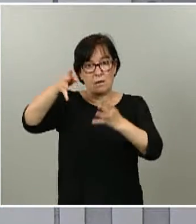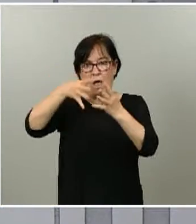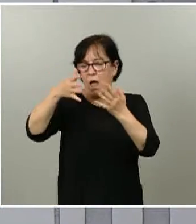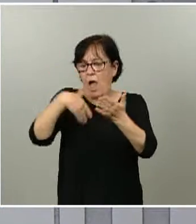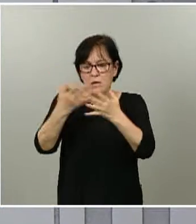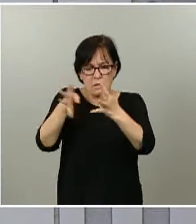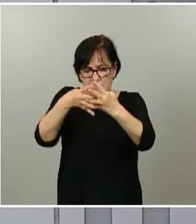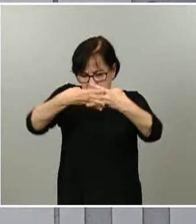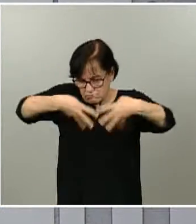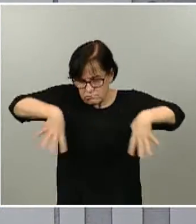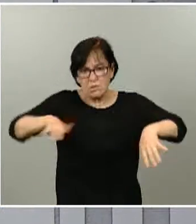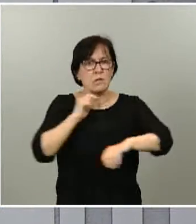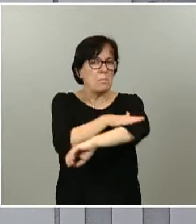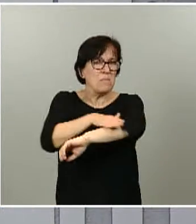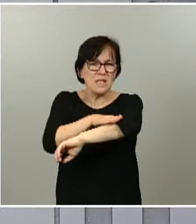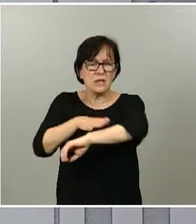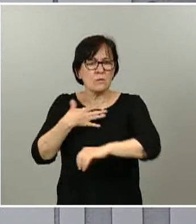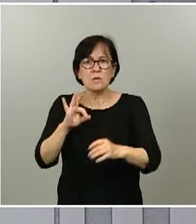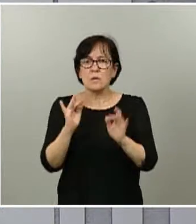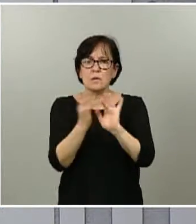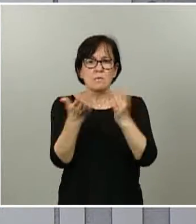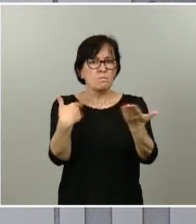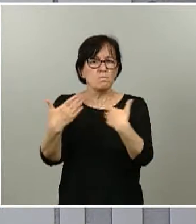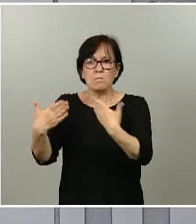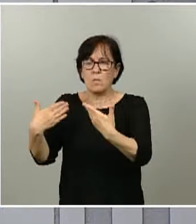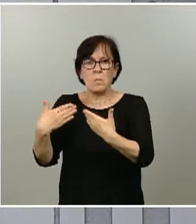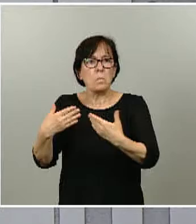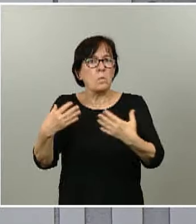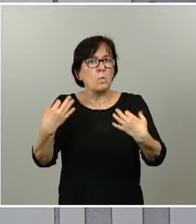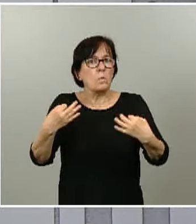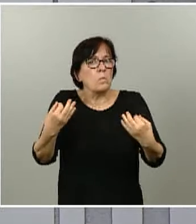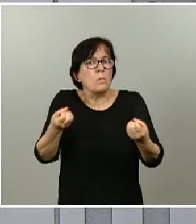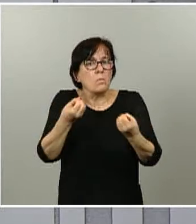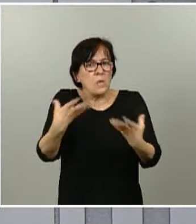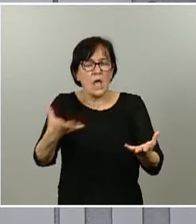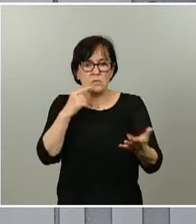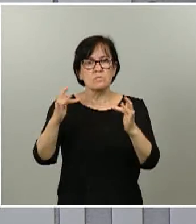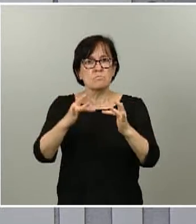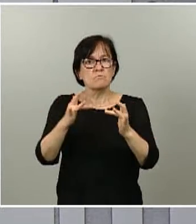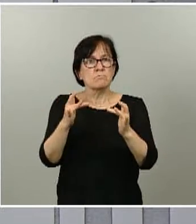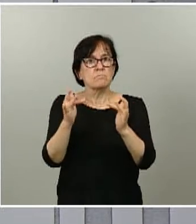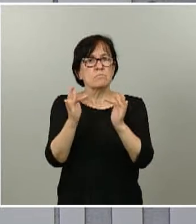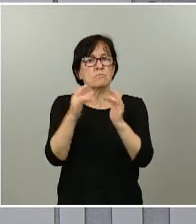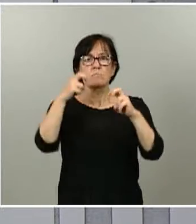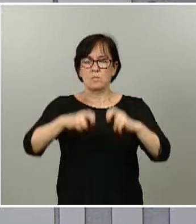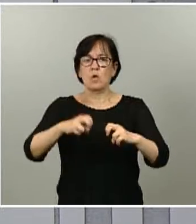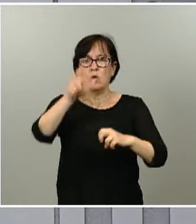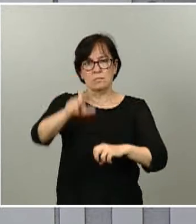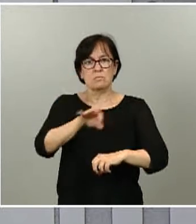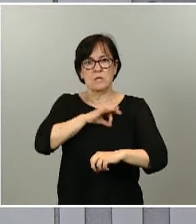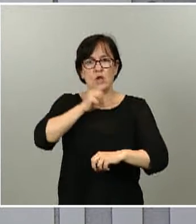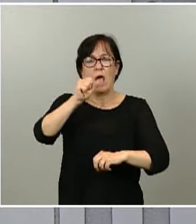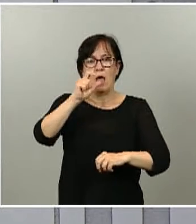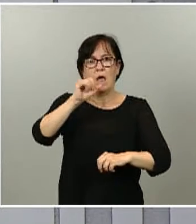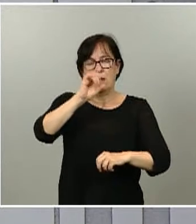ministro, mantenemos una comunicación fluida y un diálogo constante con el señor Garamendi. Y confiamos plenamente en su persona,